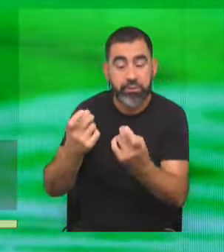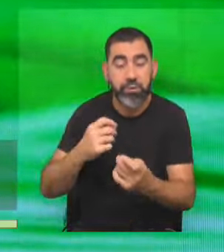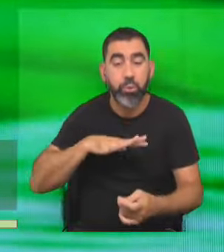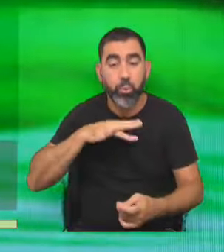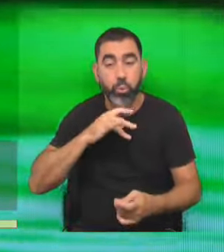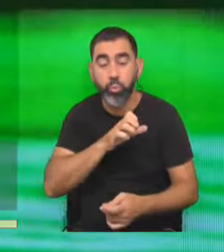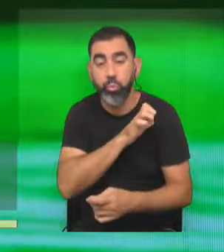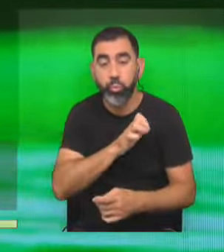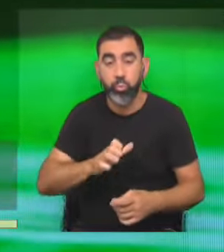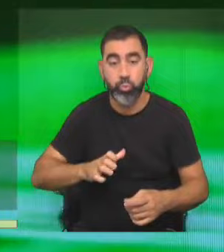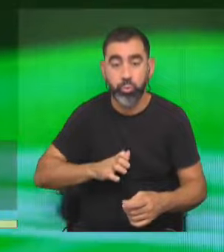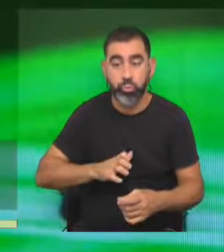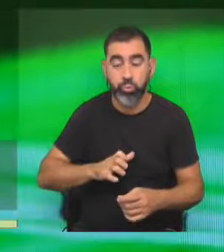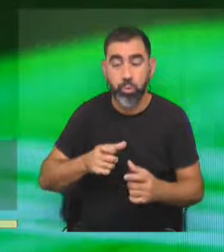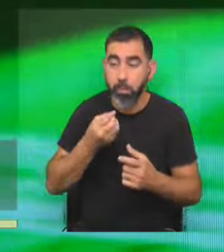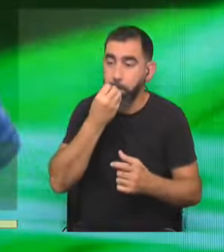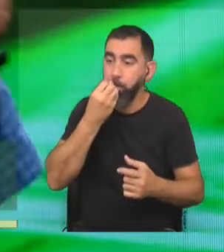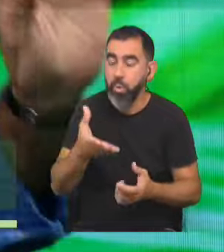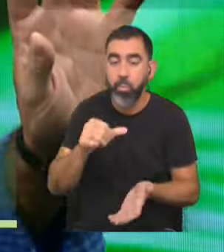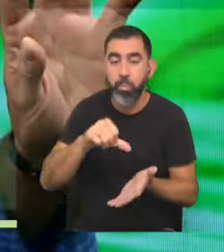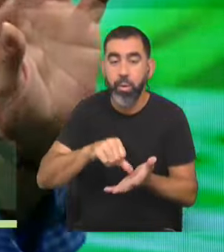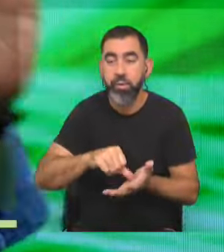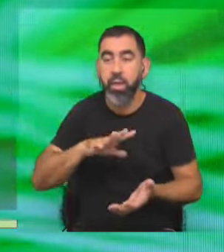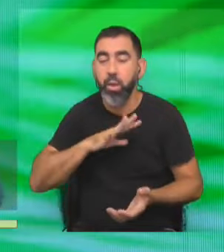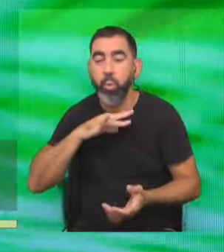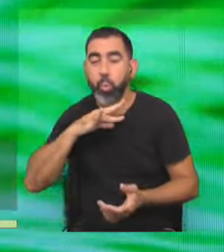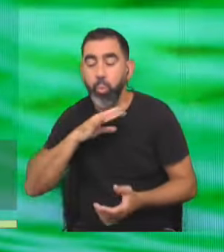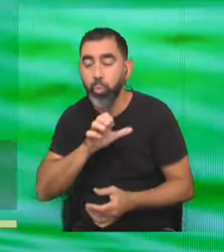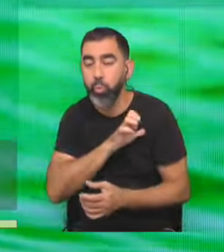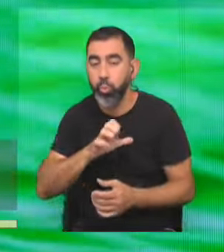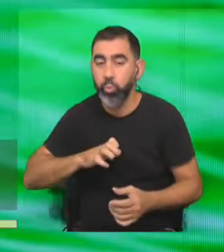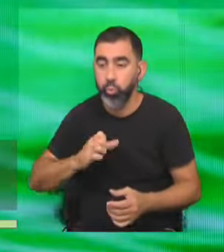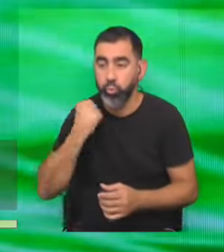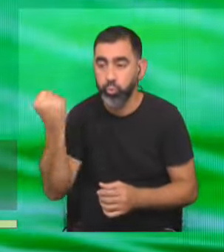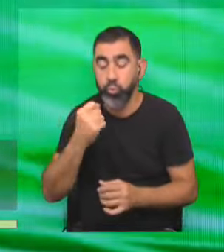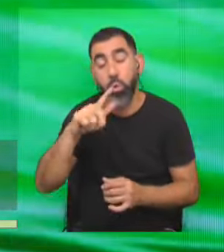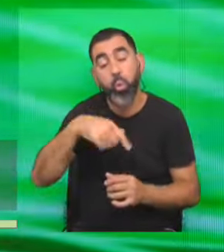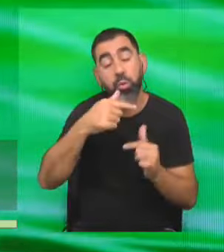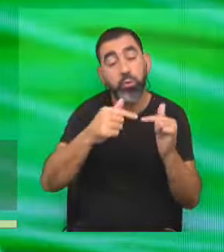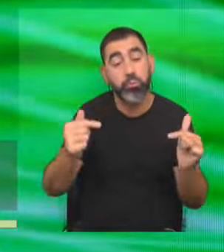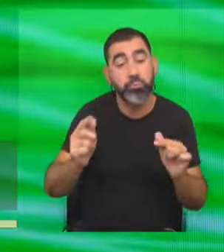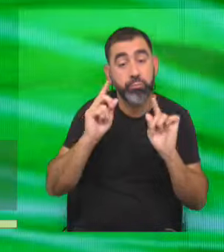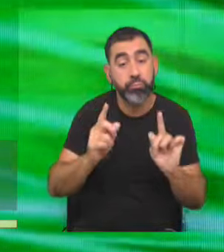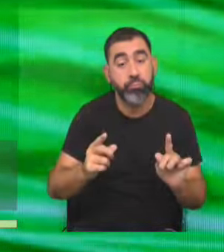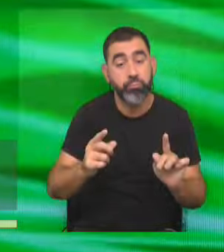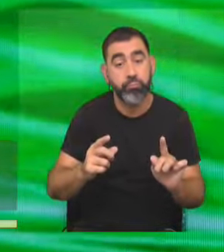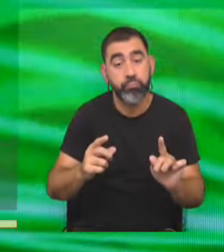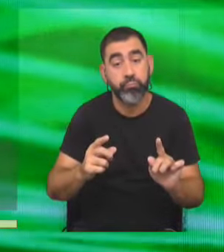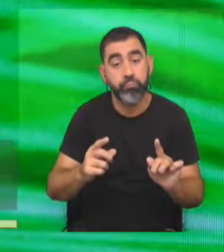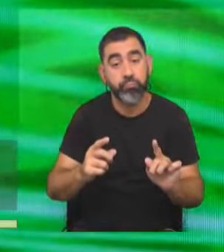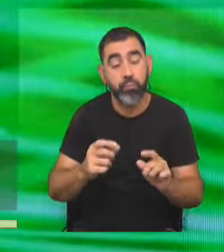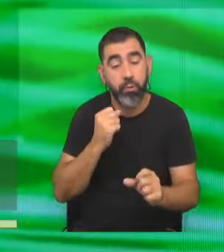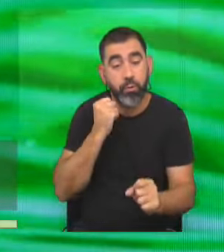prospera En aquellos lugares donde hay corrupción del estado ese es un elemento y el otro elemento es fuerza de